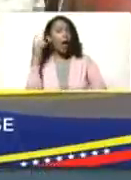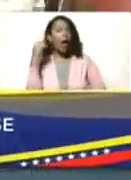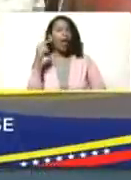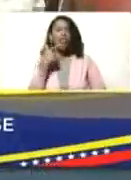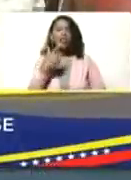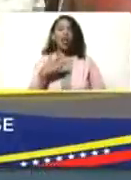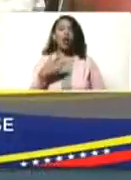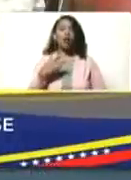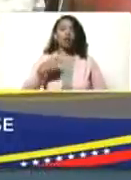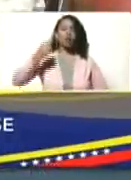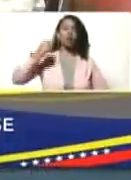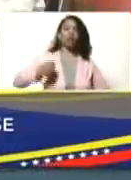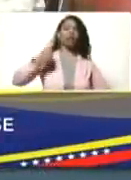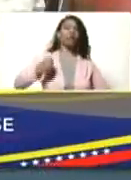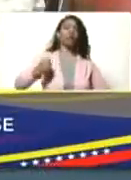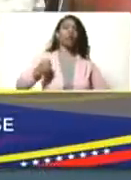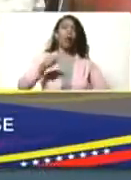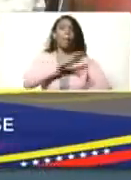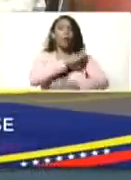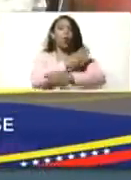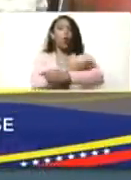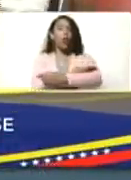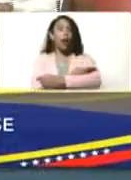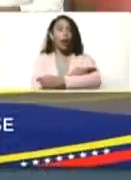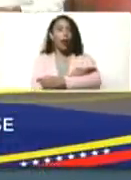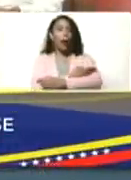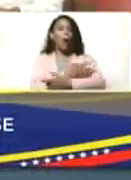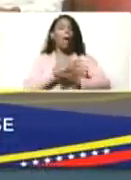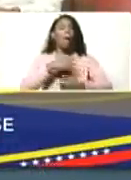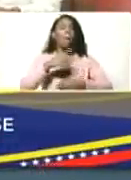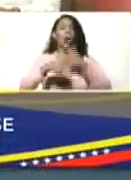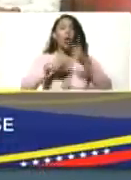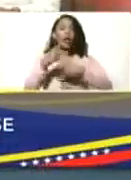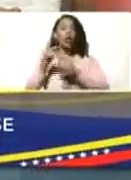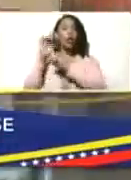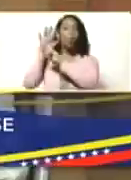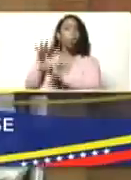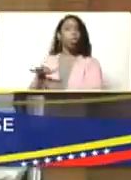por los hombres en el poder político, poco liberal esa actitud,